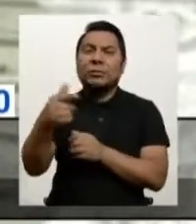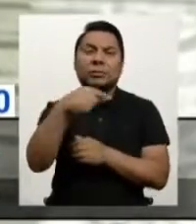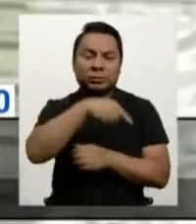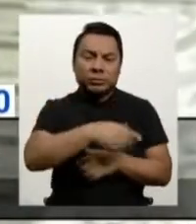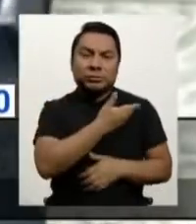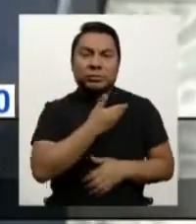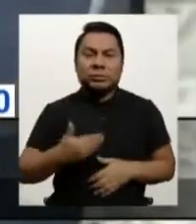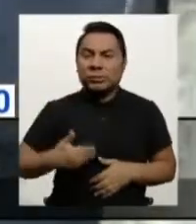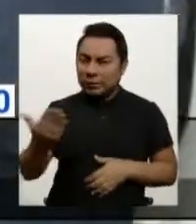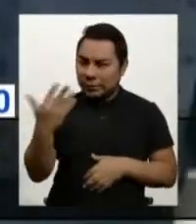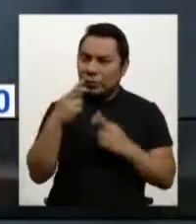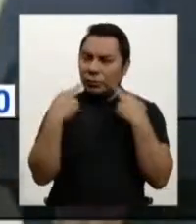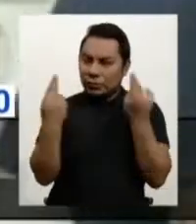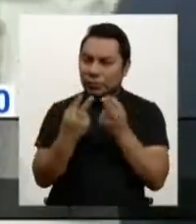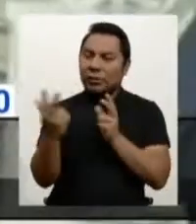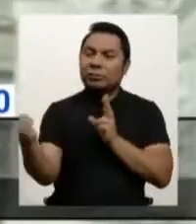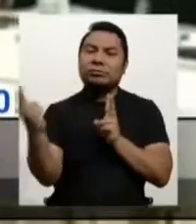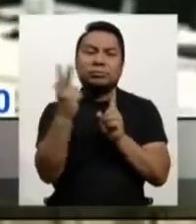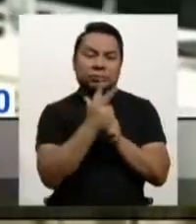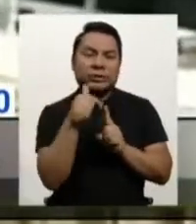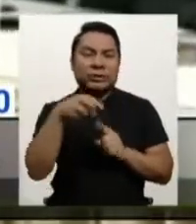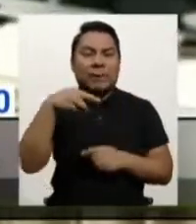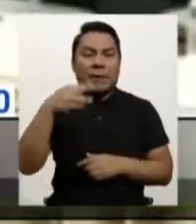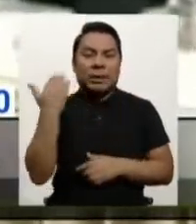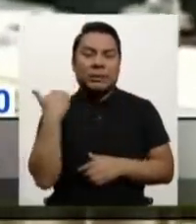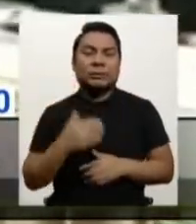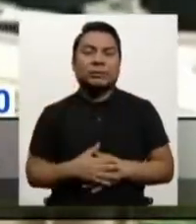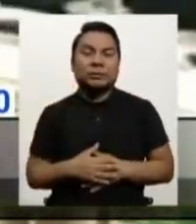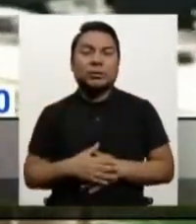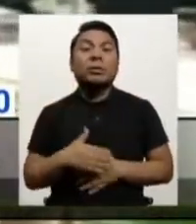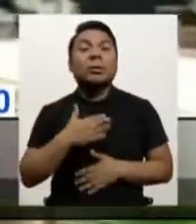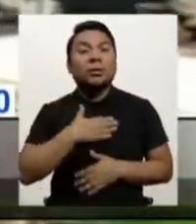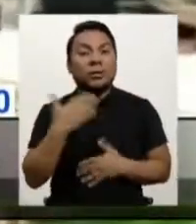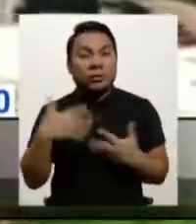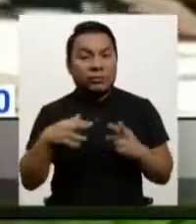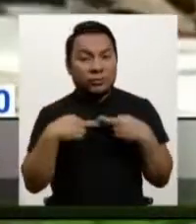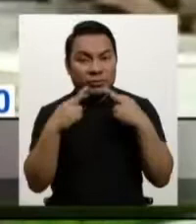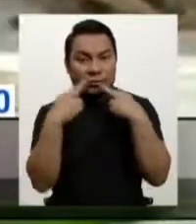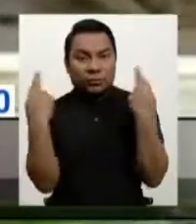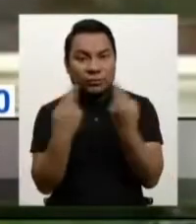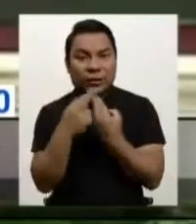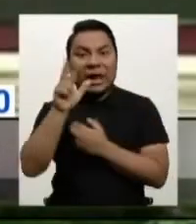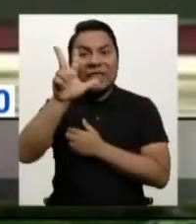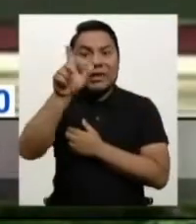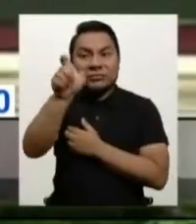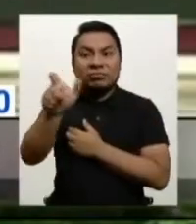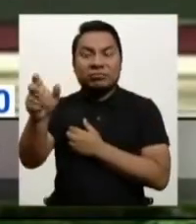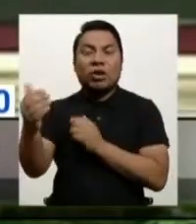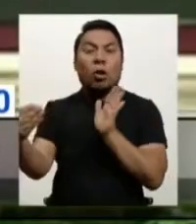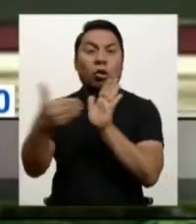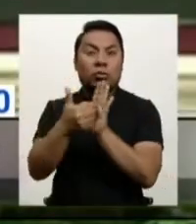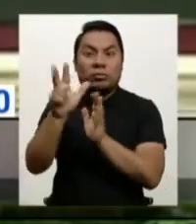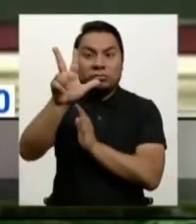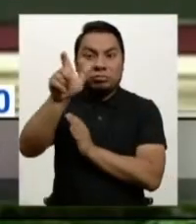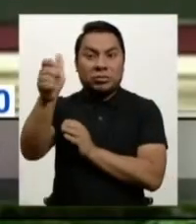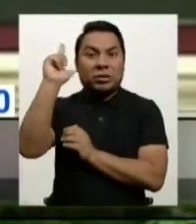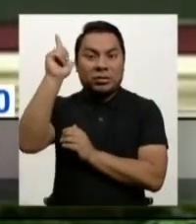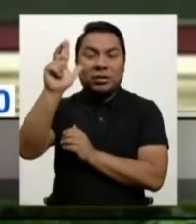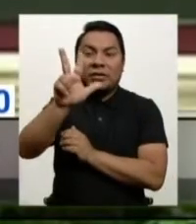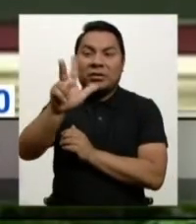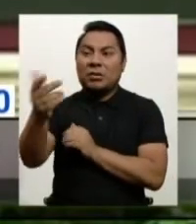él este martes. Gobernador reunido con los gobernadores de la oposición. Puedo decir que fue una